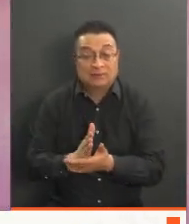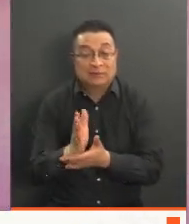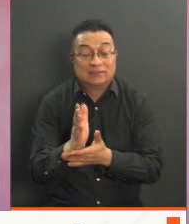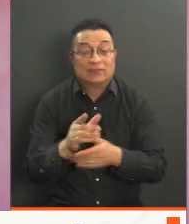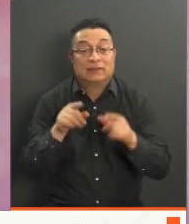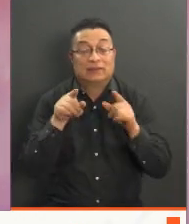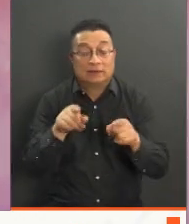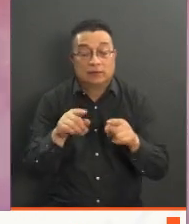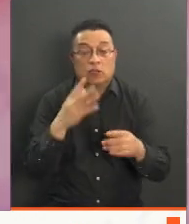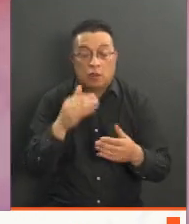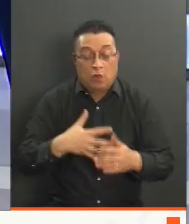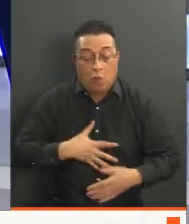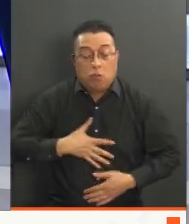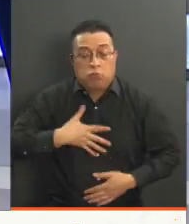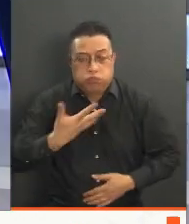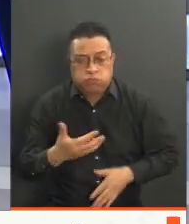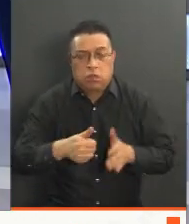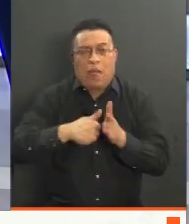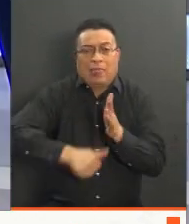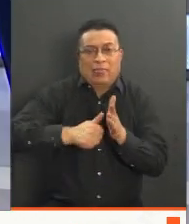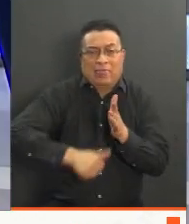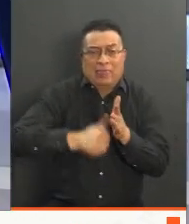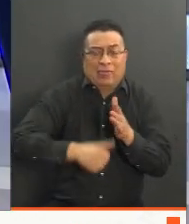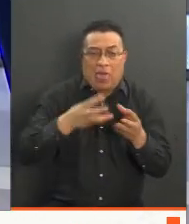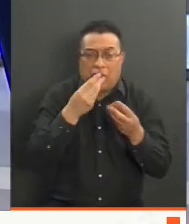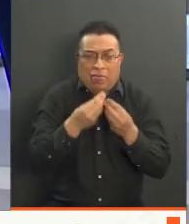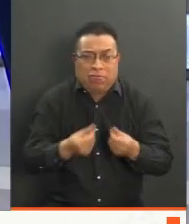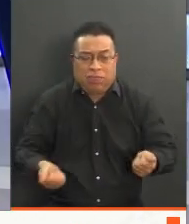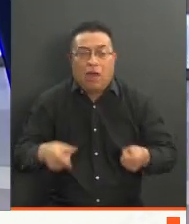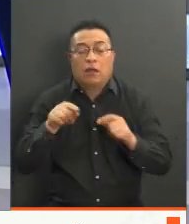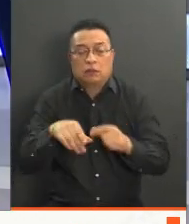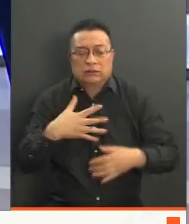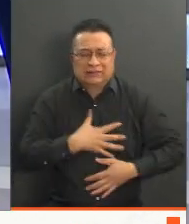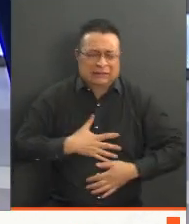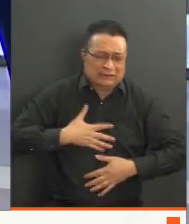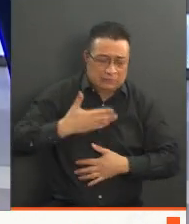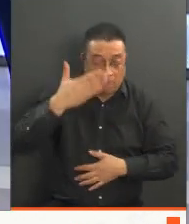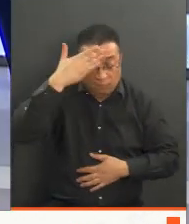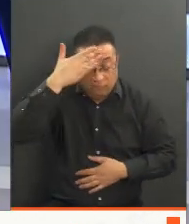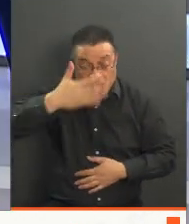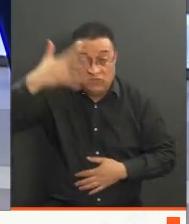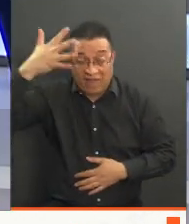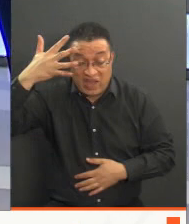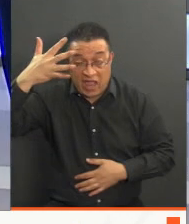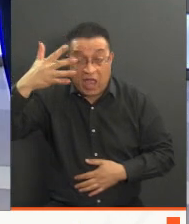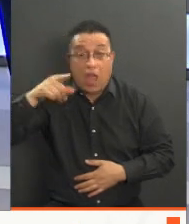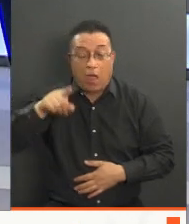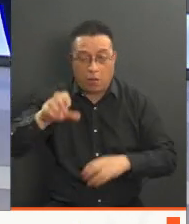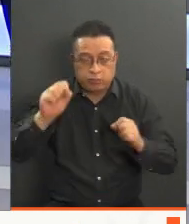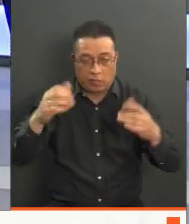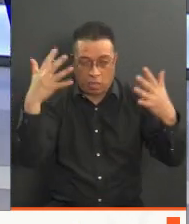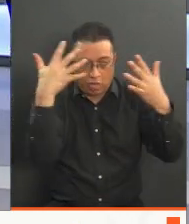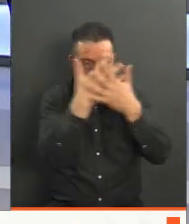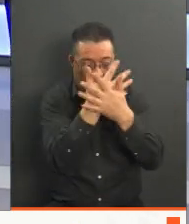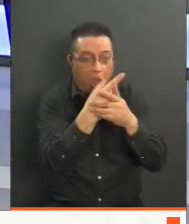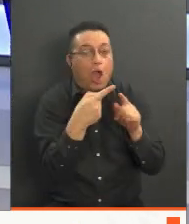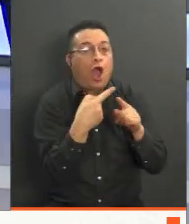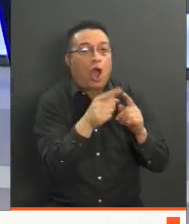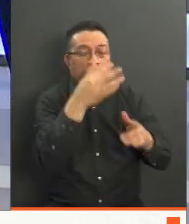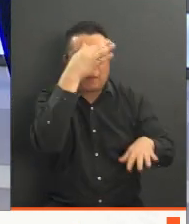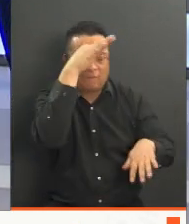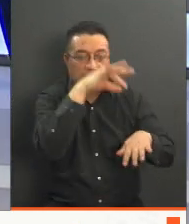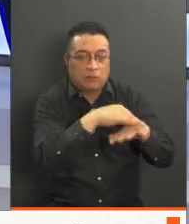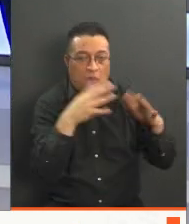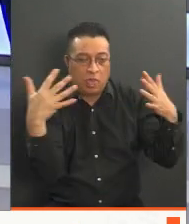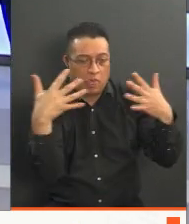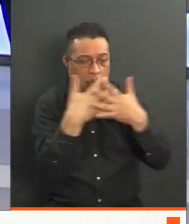empieza vómitos, diarrea, malestar general y fiebre, podría confundirse con otra enfermedad. Pero